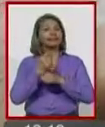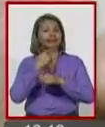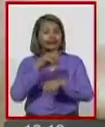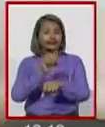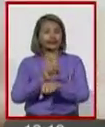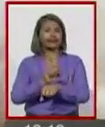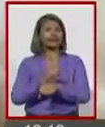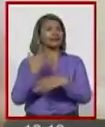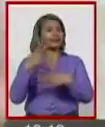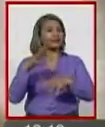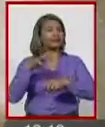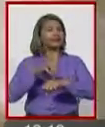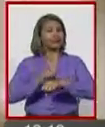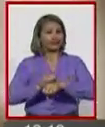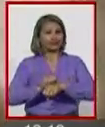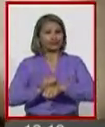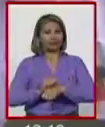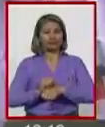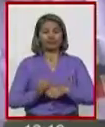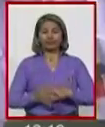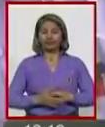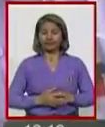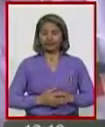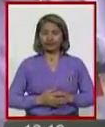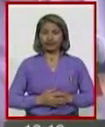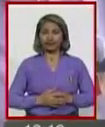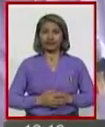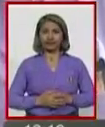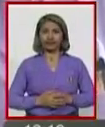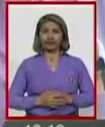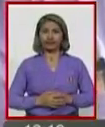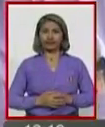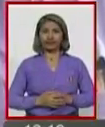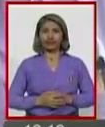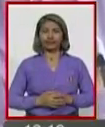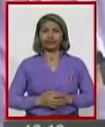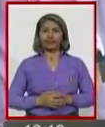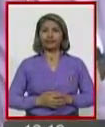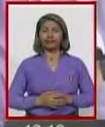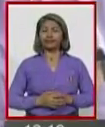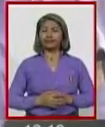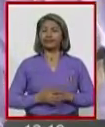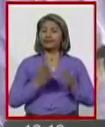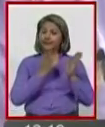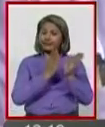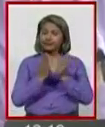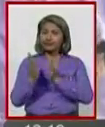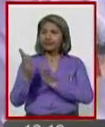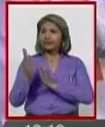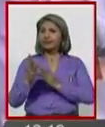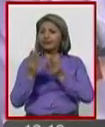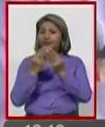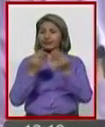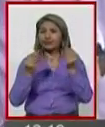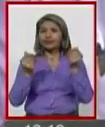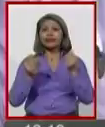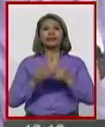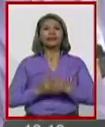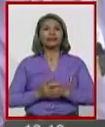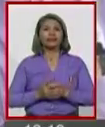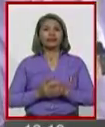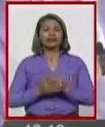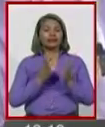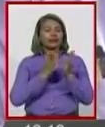asegura que también fue mordido. Yo lo que pido, pues, es que le demos un arreglo, pues, ¿no? ¿Sí o no?